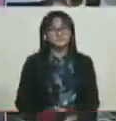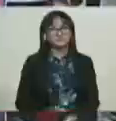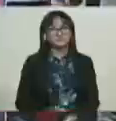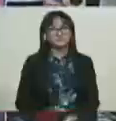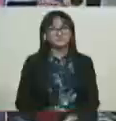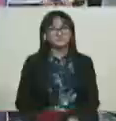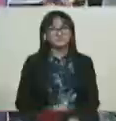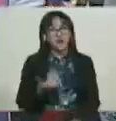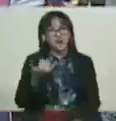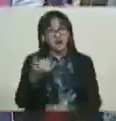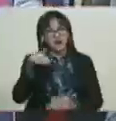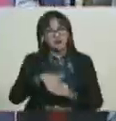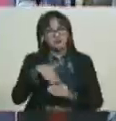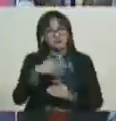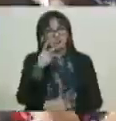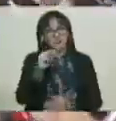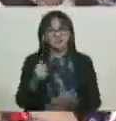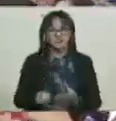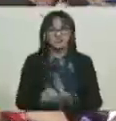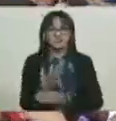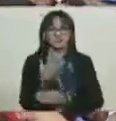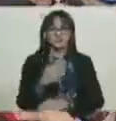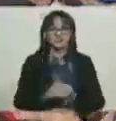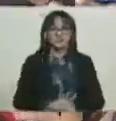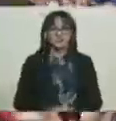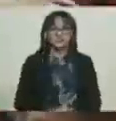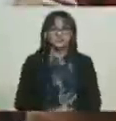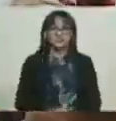hay elecciones del 20 de mayo